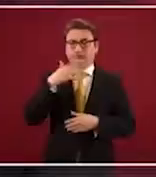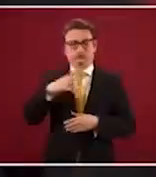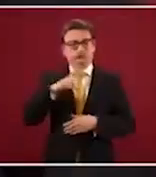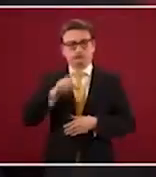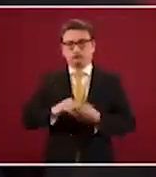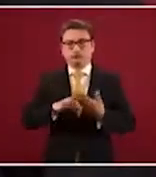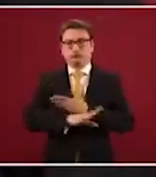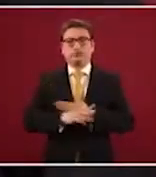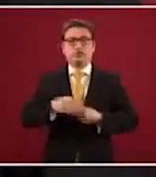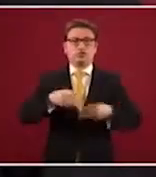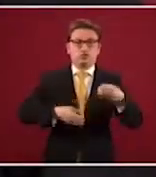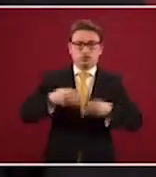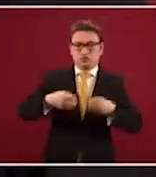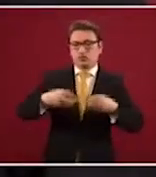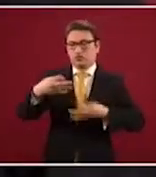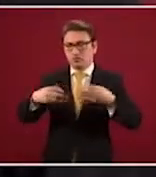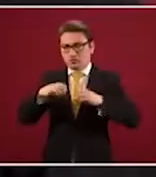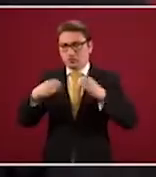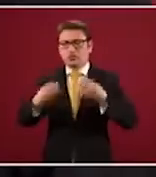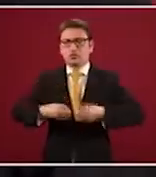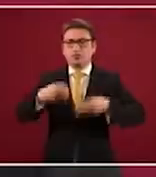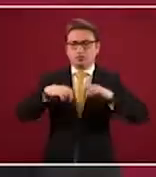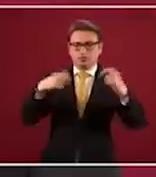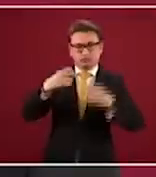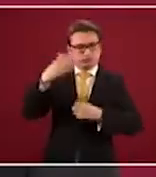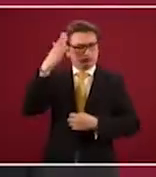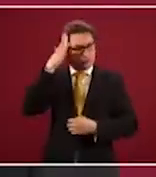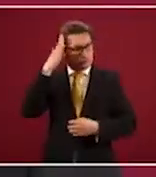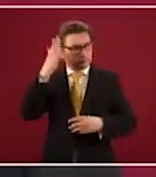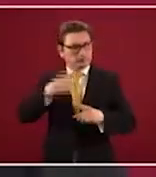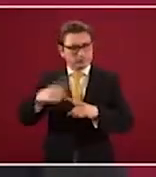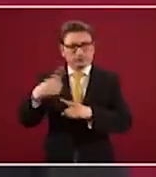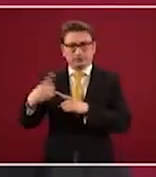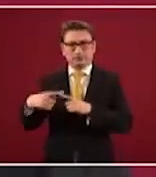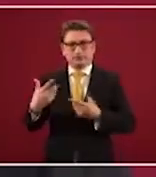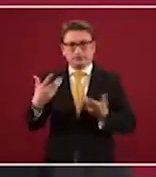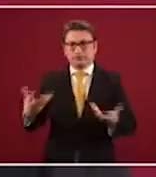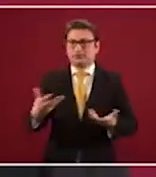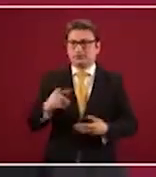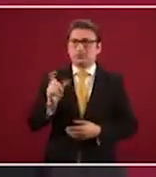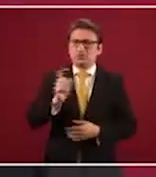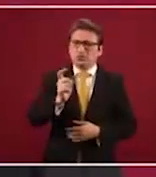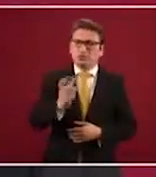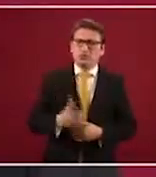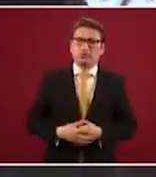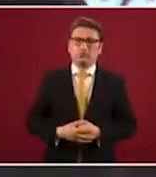de jueces, de magistrados, de ministros. ¿Cuándo se había visto